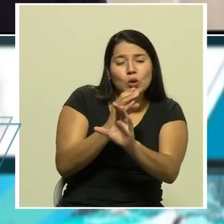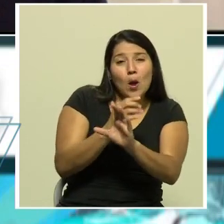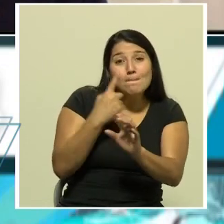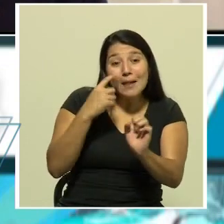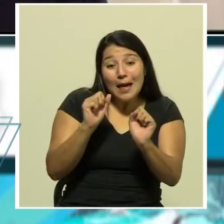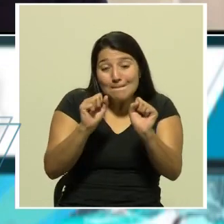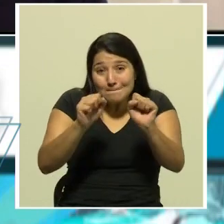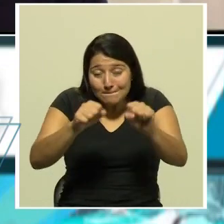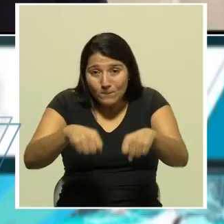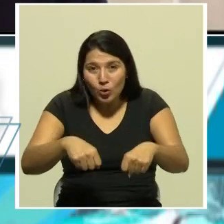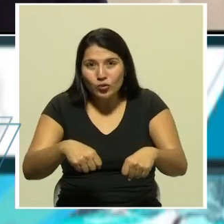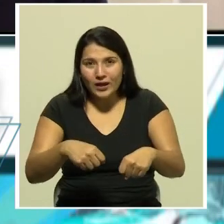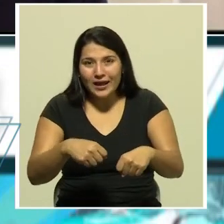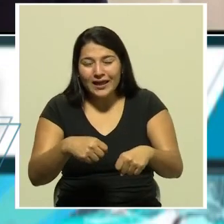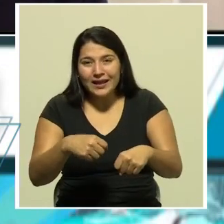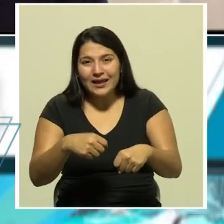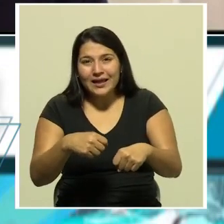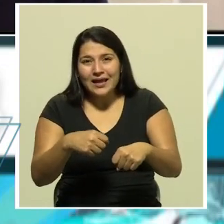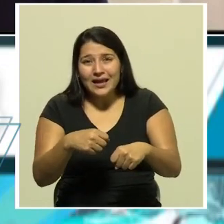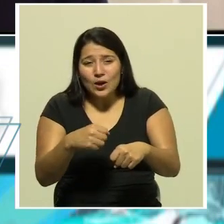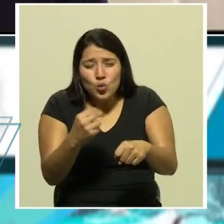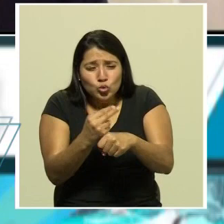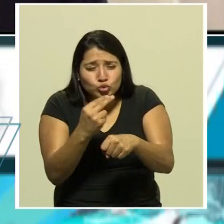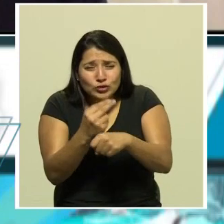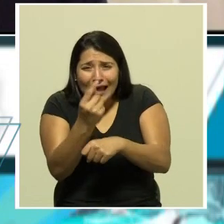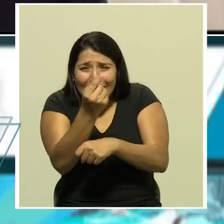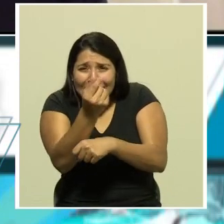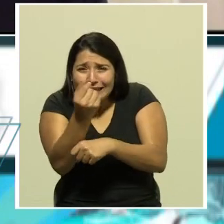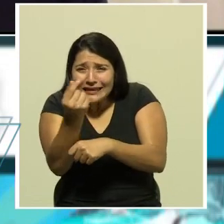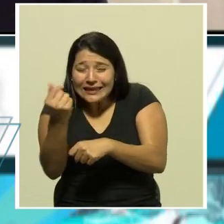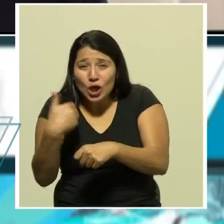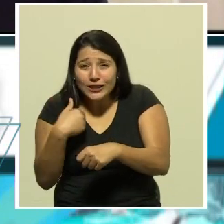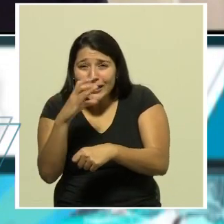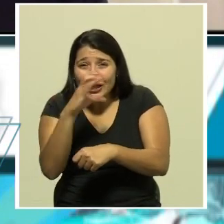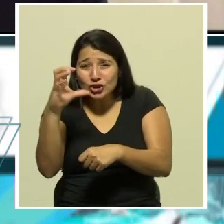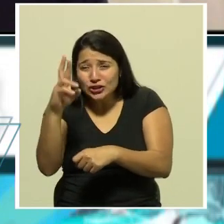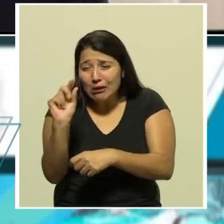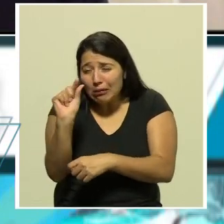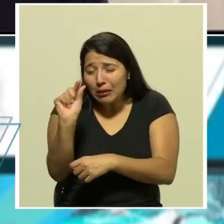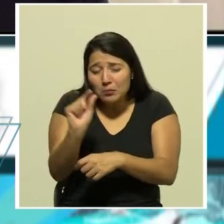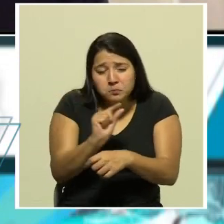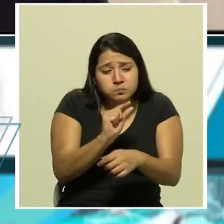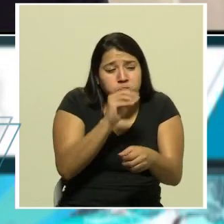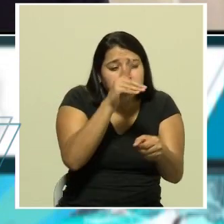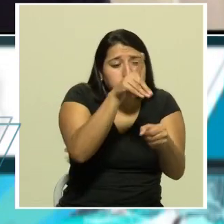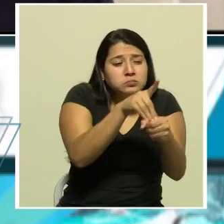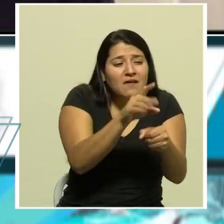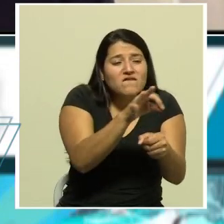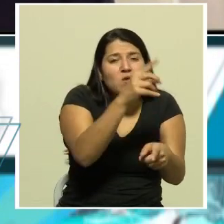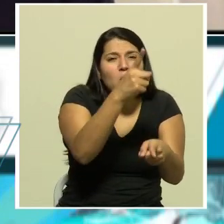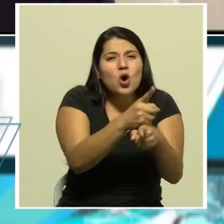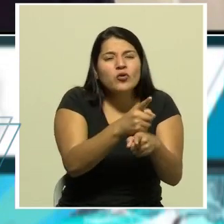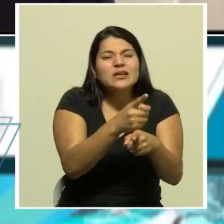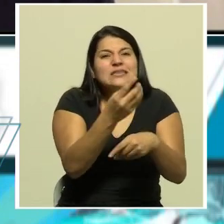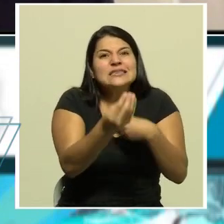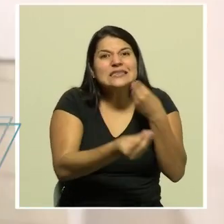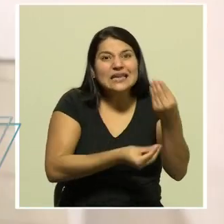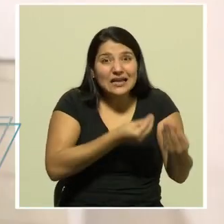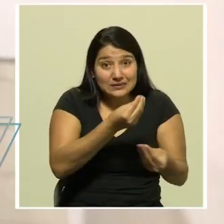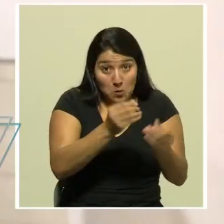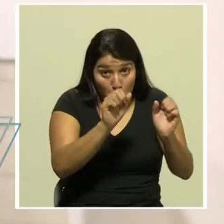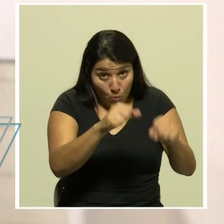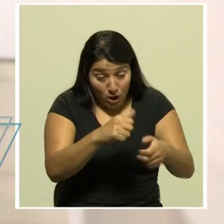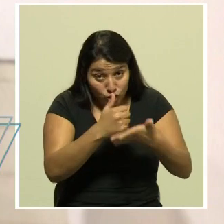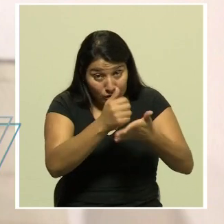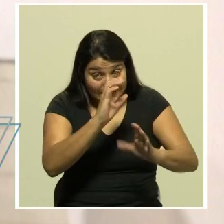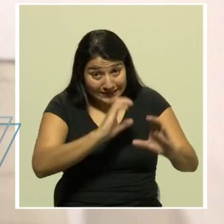los poquísimos, escasísimos recursos que tenga el país para el desarrollo? Bueno, y en eso que usted